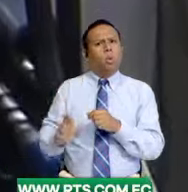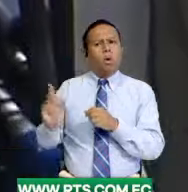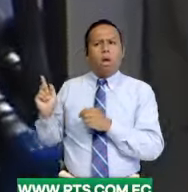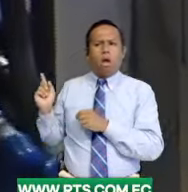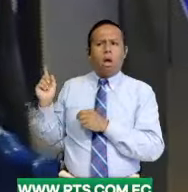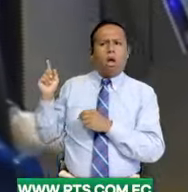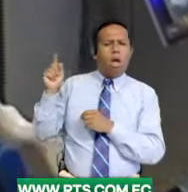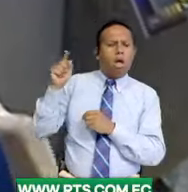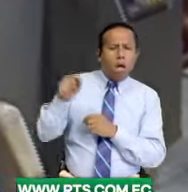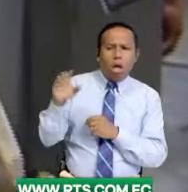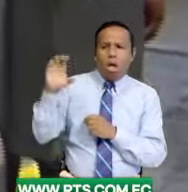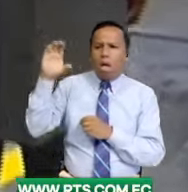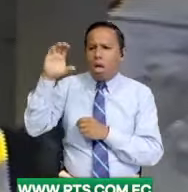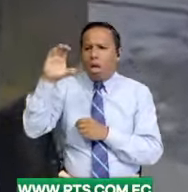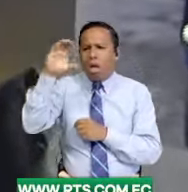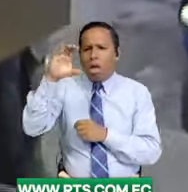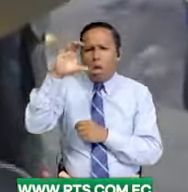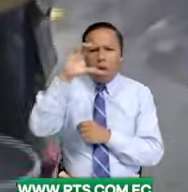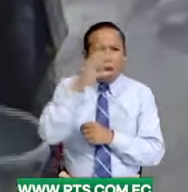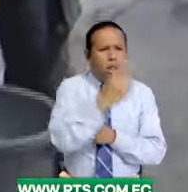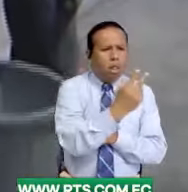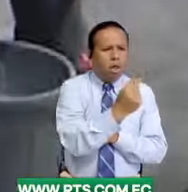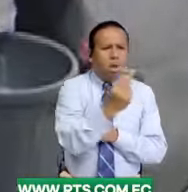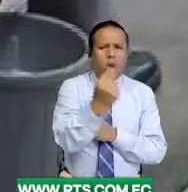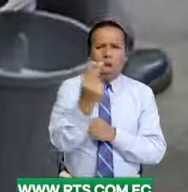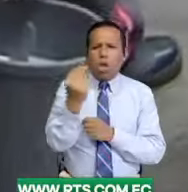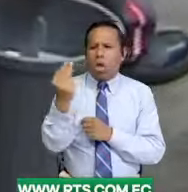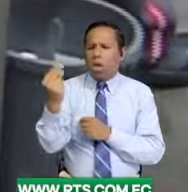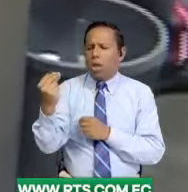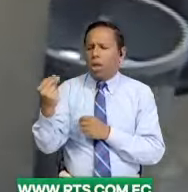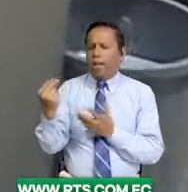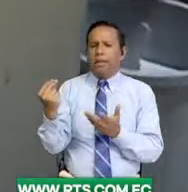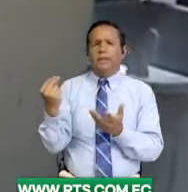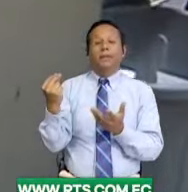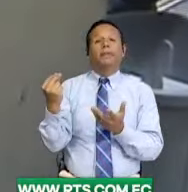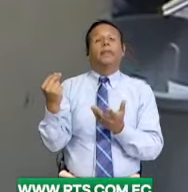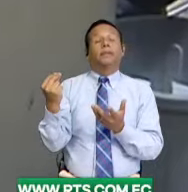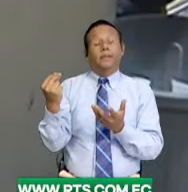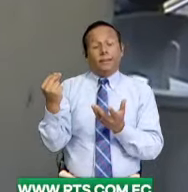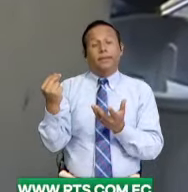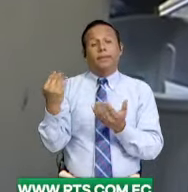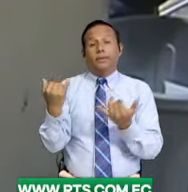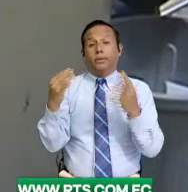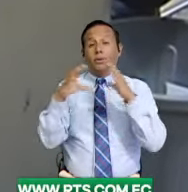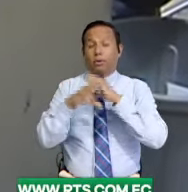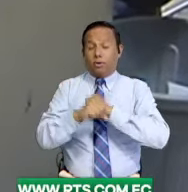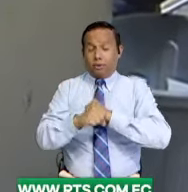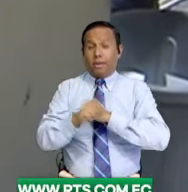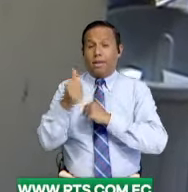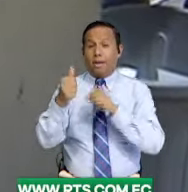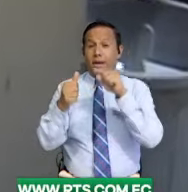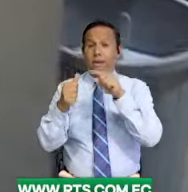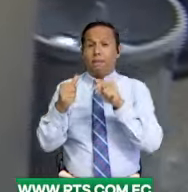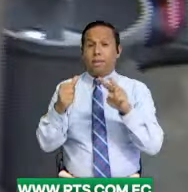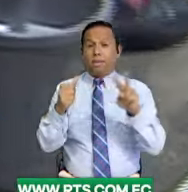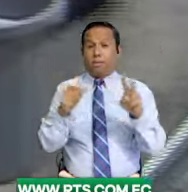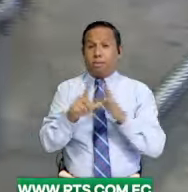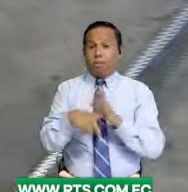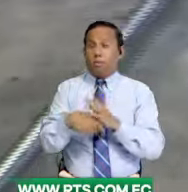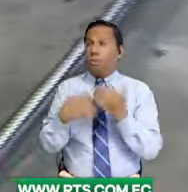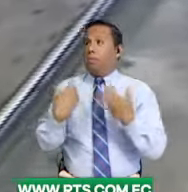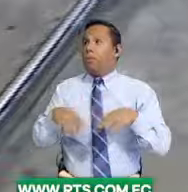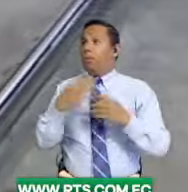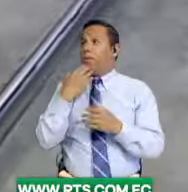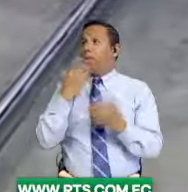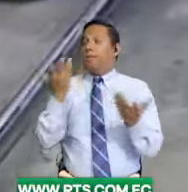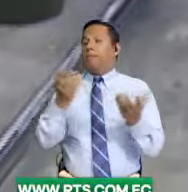porque no encuentran a esa hora de la noche, 22 horas con 10 minutos, gasolina Ecopaís aquí en la ciudad de Guayaquil, sobre